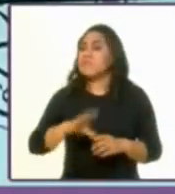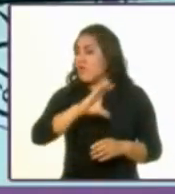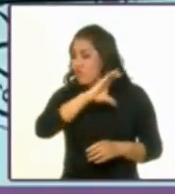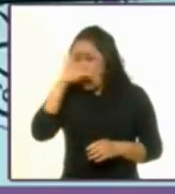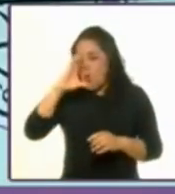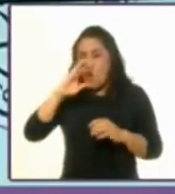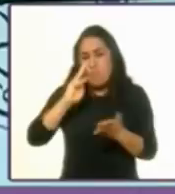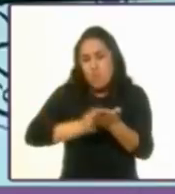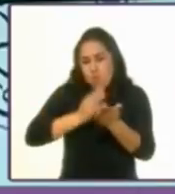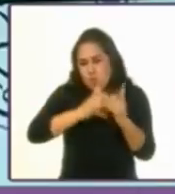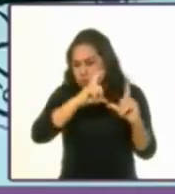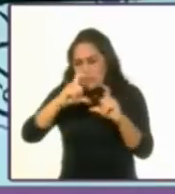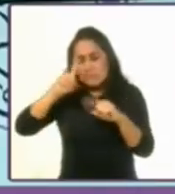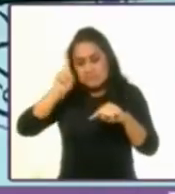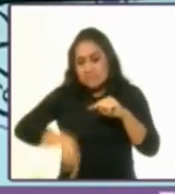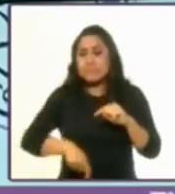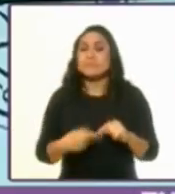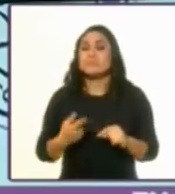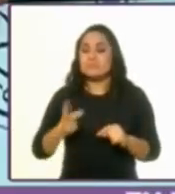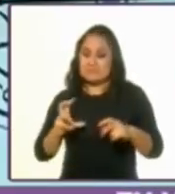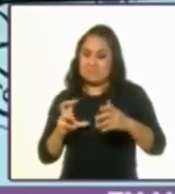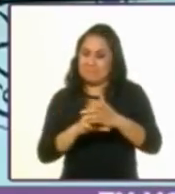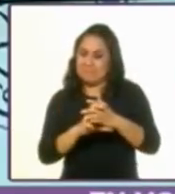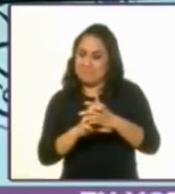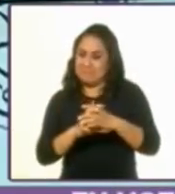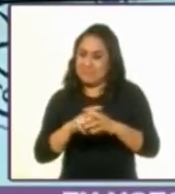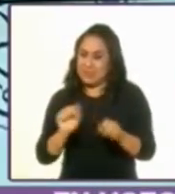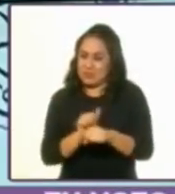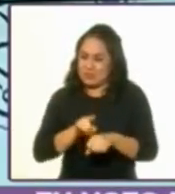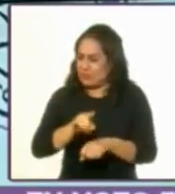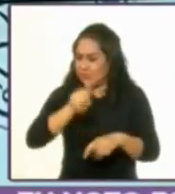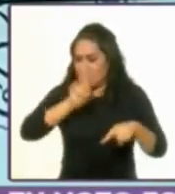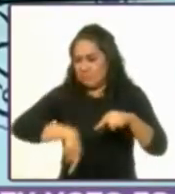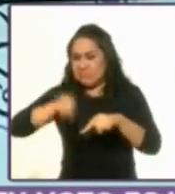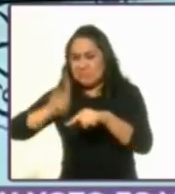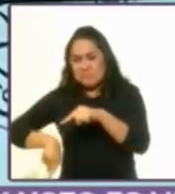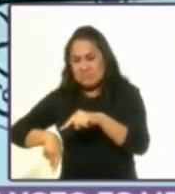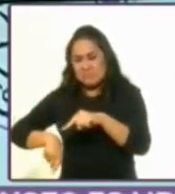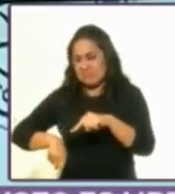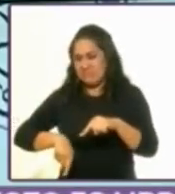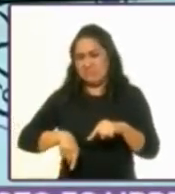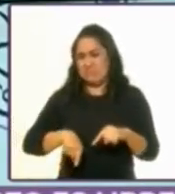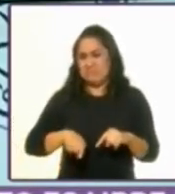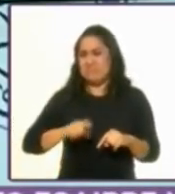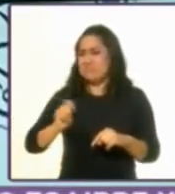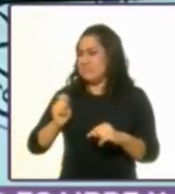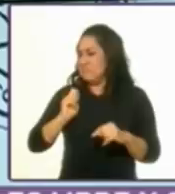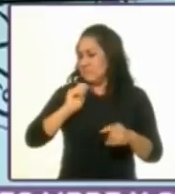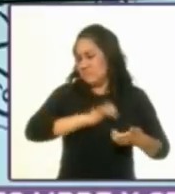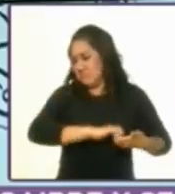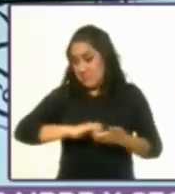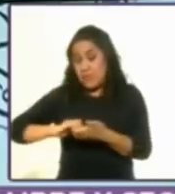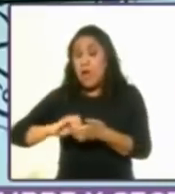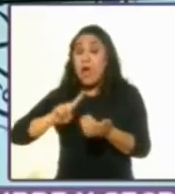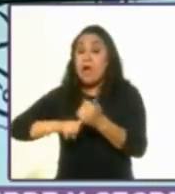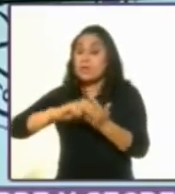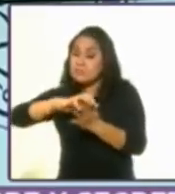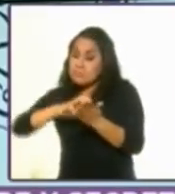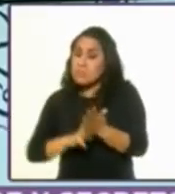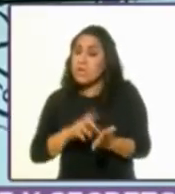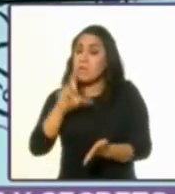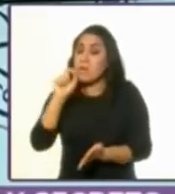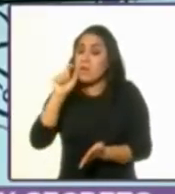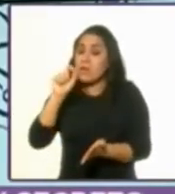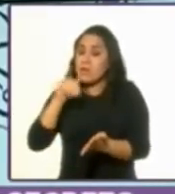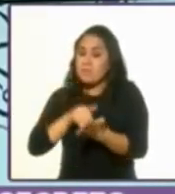fuera arañas y fuera grúas fuentes de fondeo con 20 mil millones de pesos de reducción de